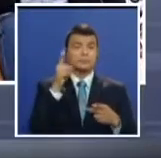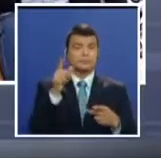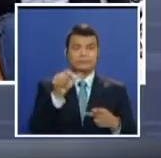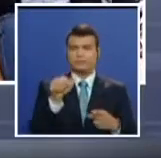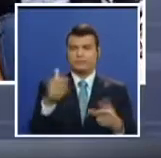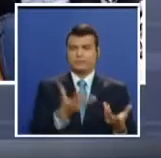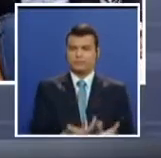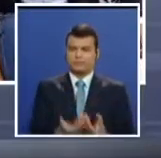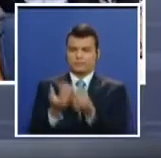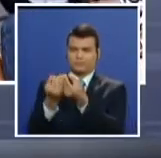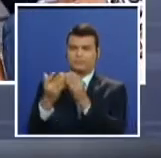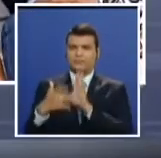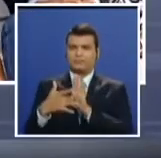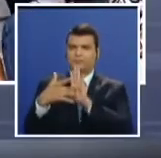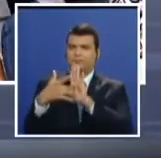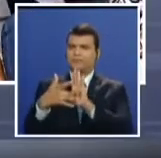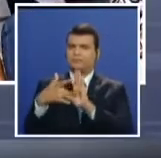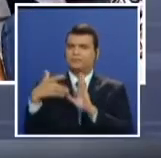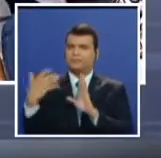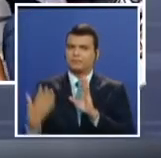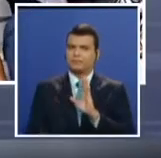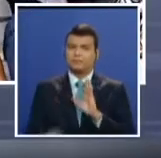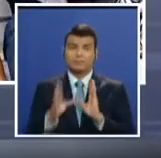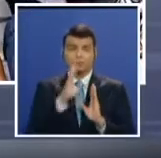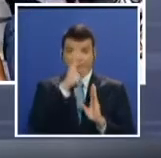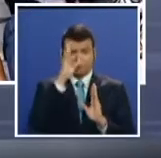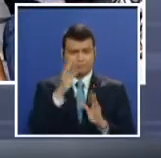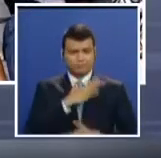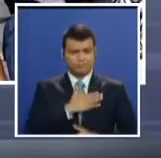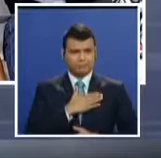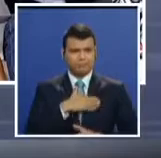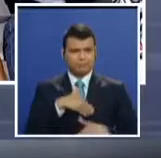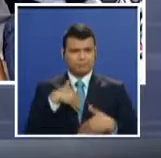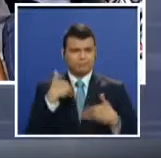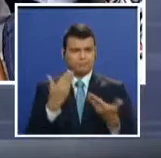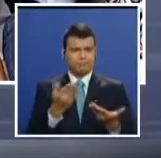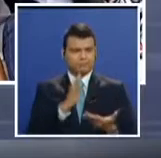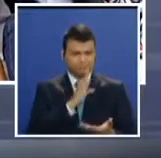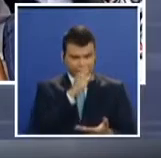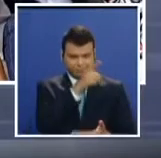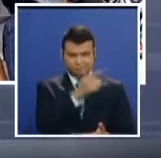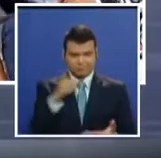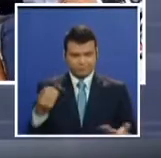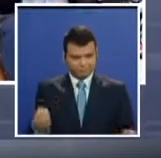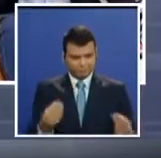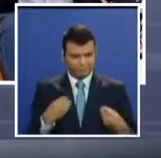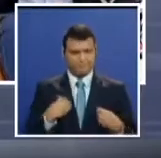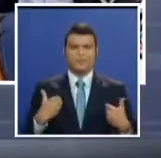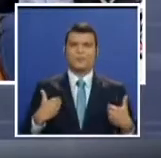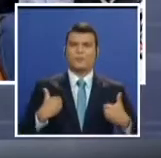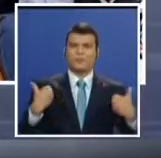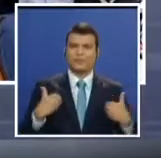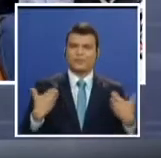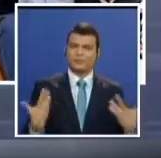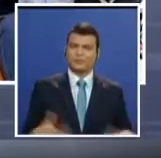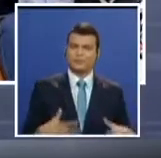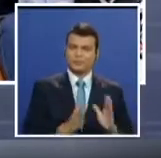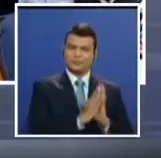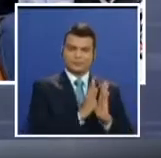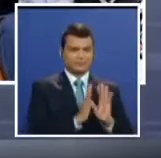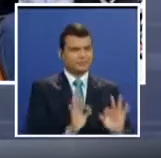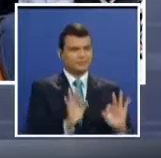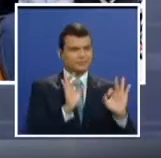otro punto de nuestro canal regional telepacífico como siempre a mí me gusta mucho saludarles compañeros que usted nos contagian esa alegría y de esa buena vibra